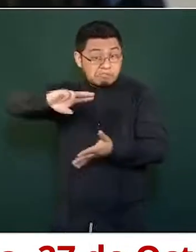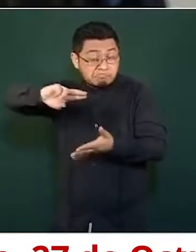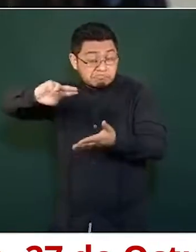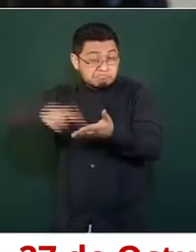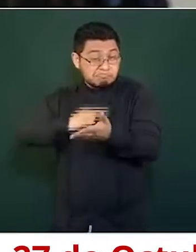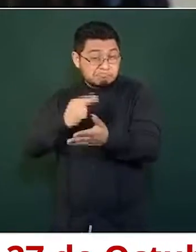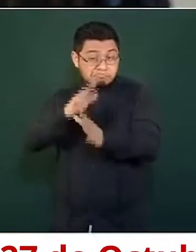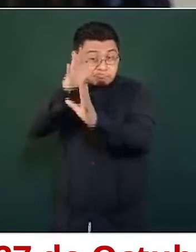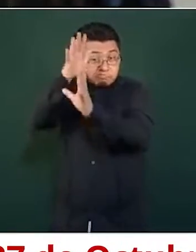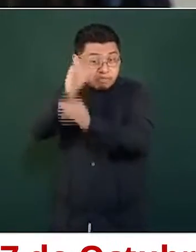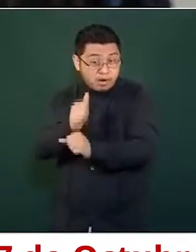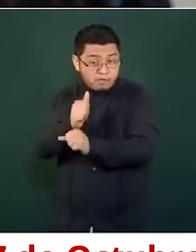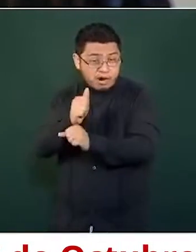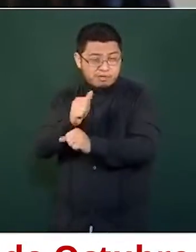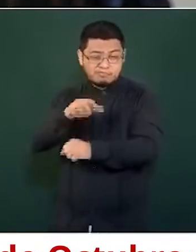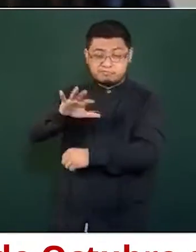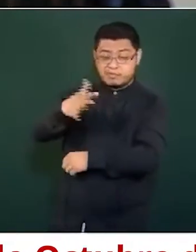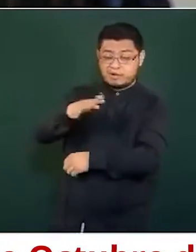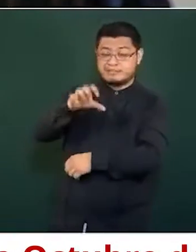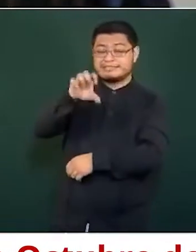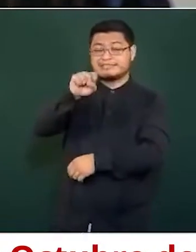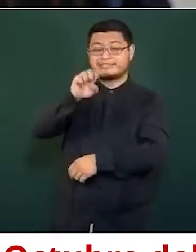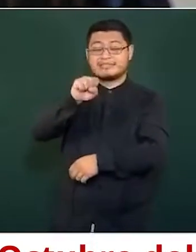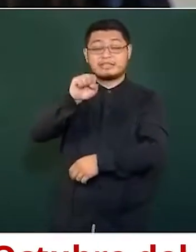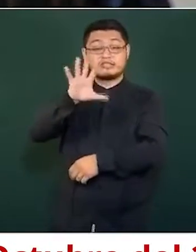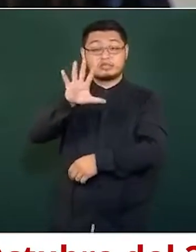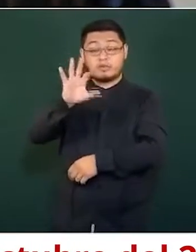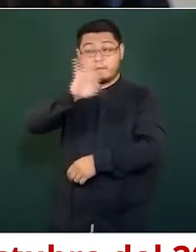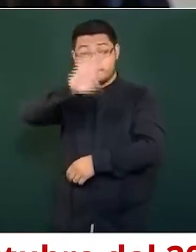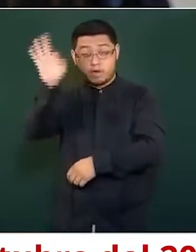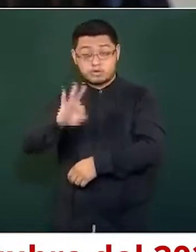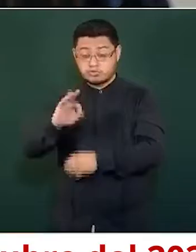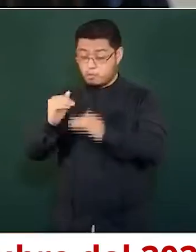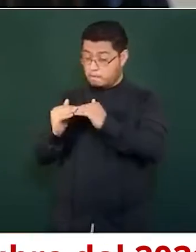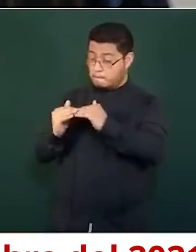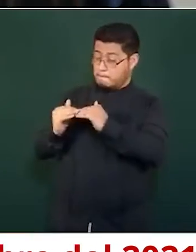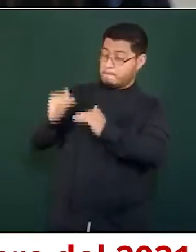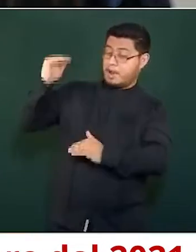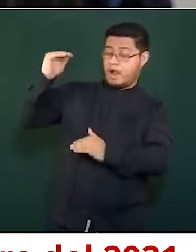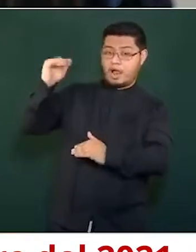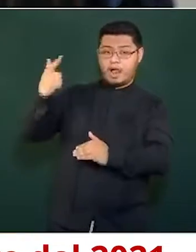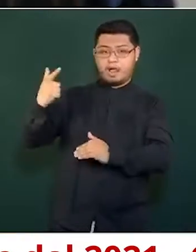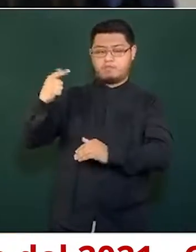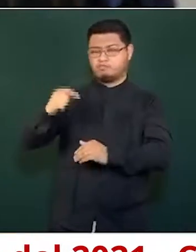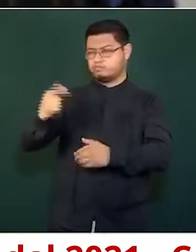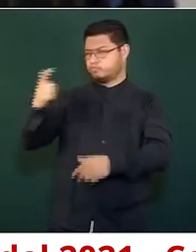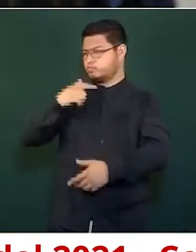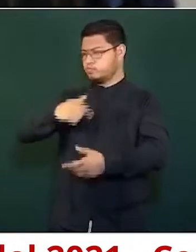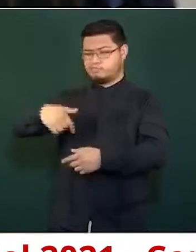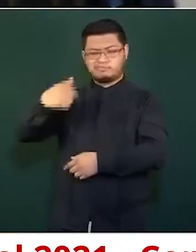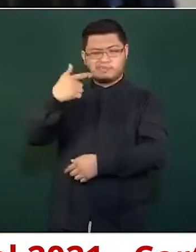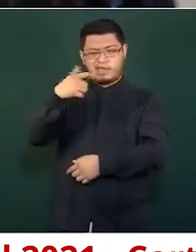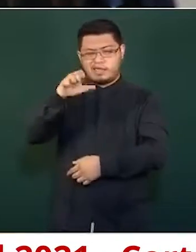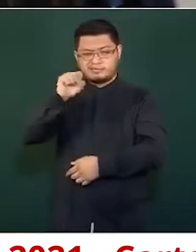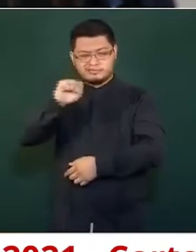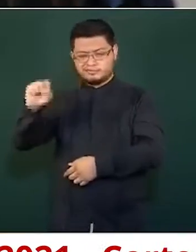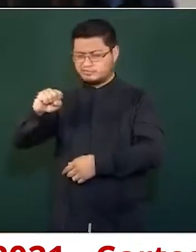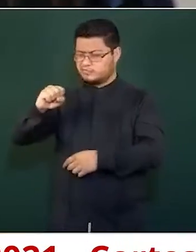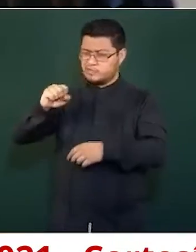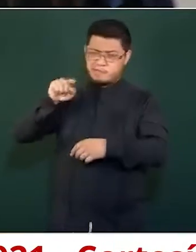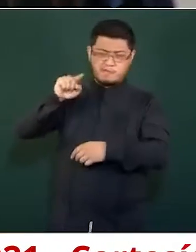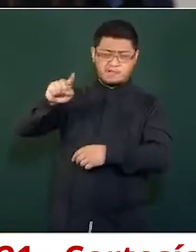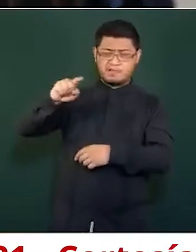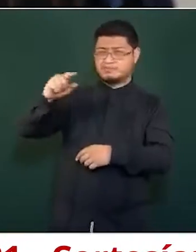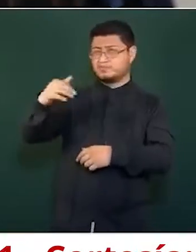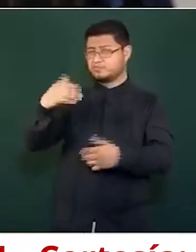eléctrica, se dispararía hasta un 65% la emisión de carbono y aumentaría hasta un 54%